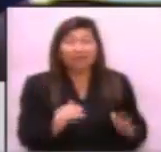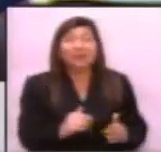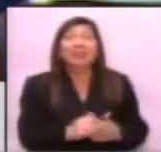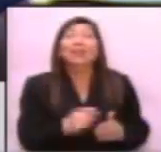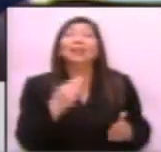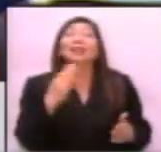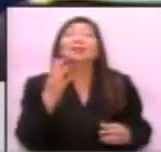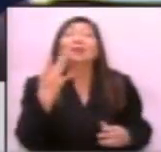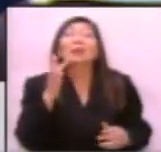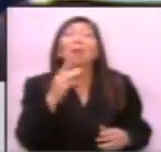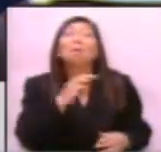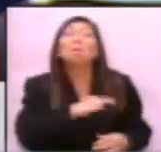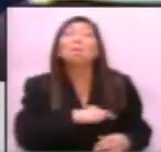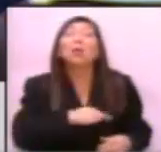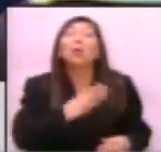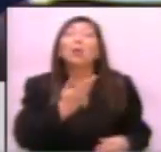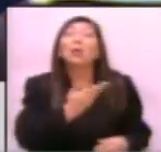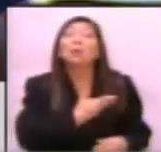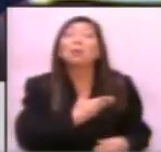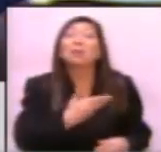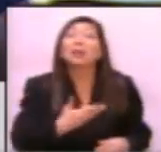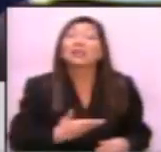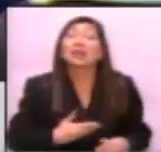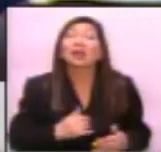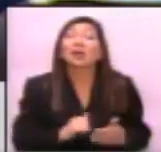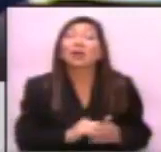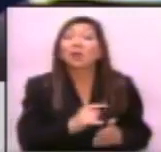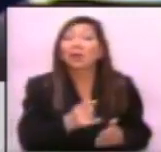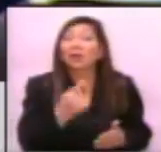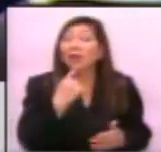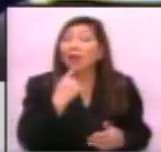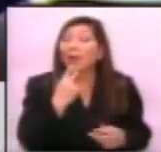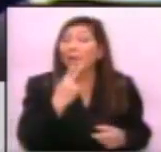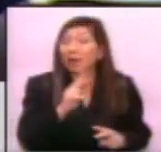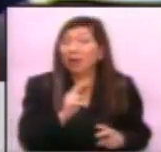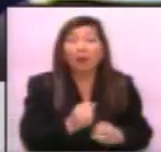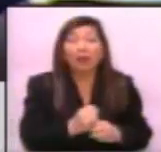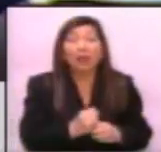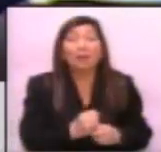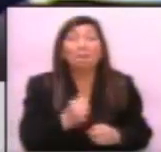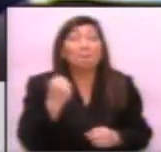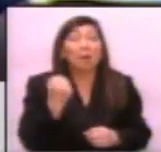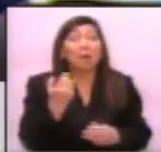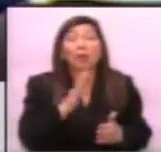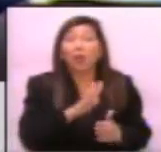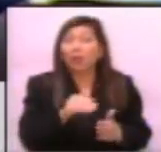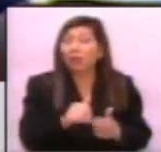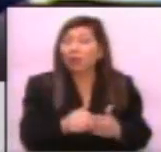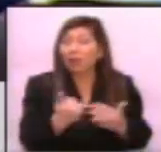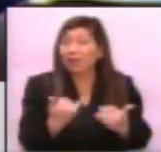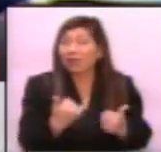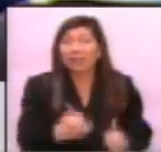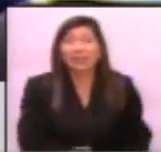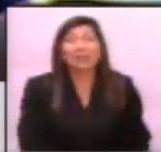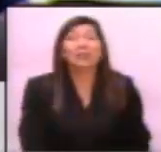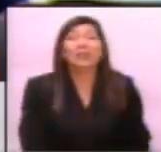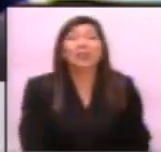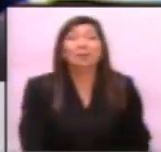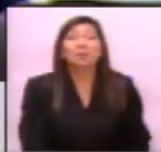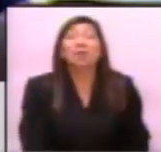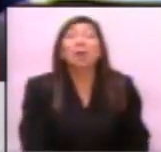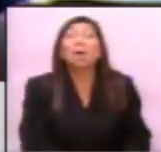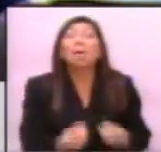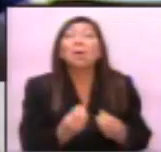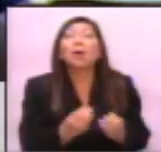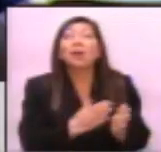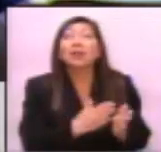la incapacidad moral de un presidente. Lo que ustedes están pretendiendo es tomar el poder a toda costa. Porque